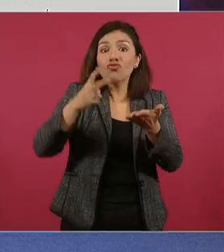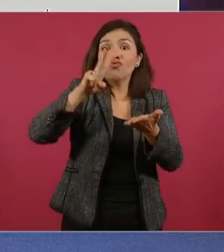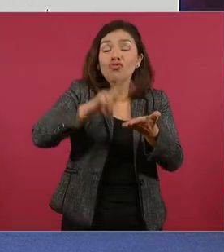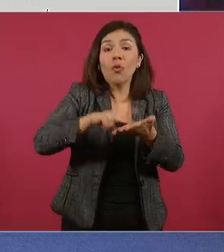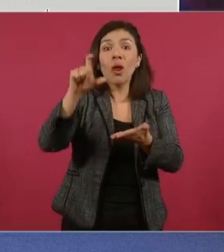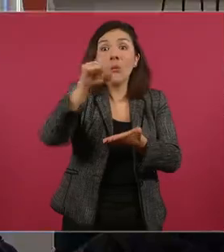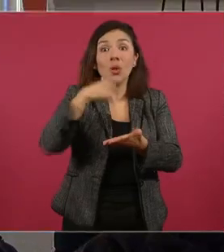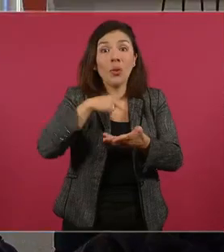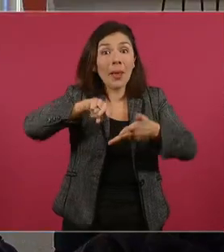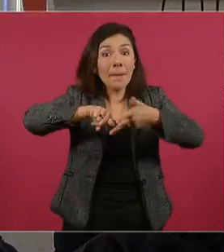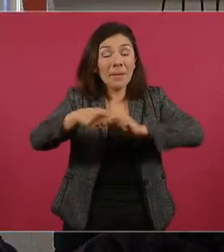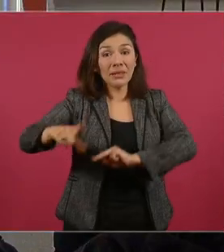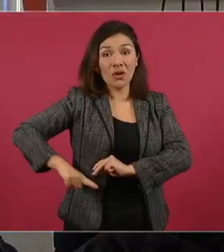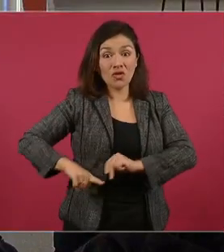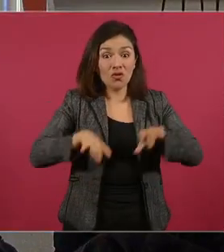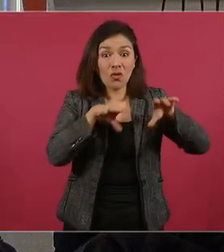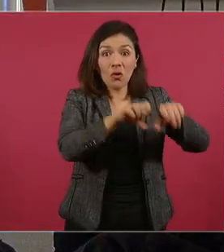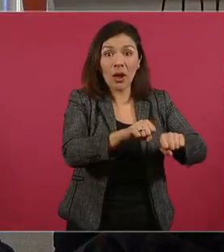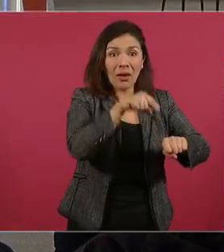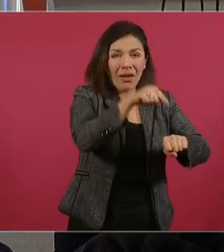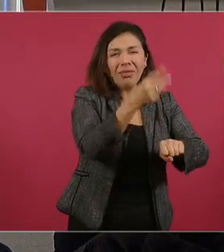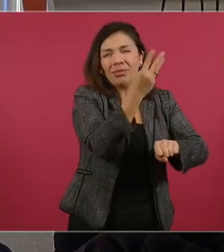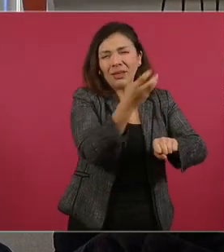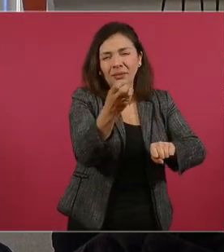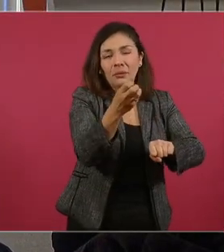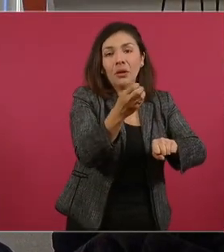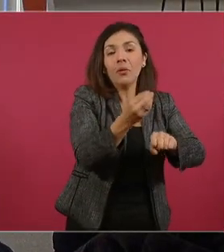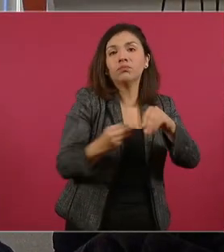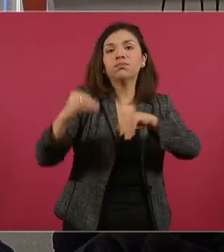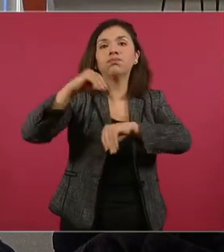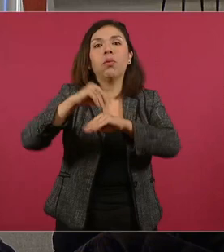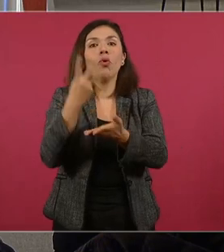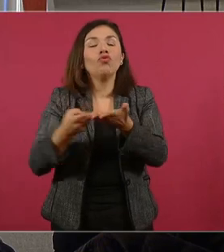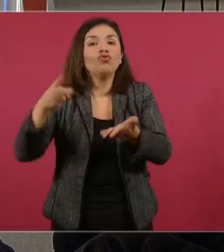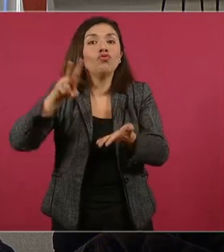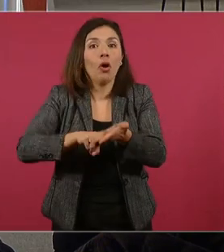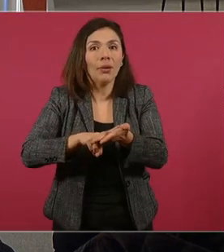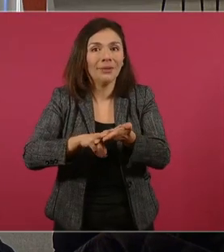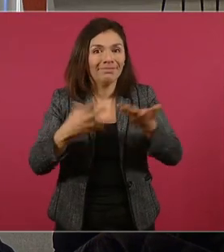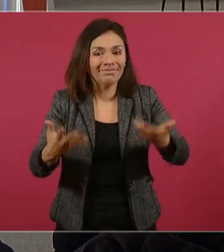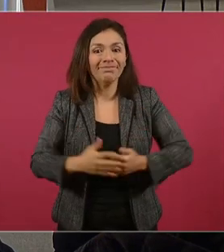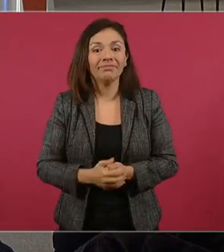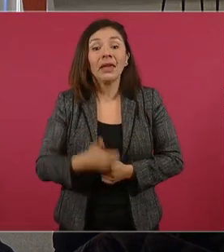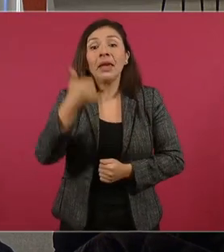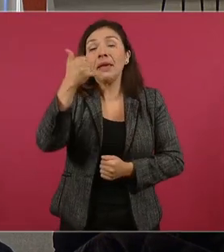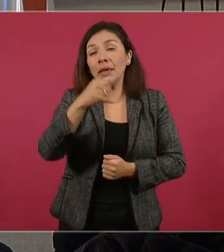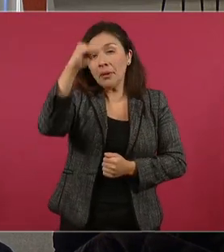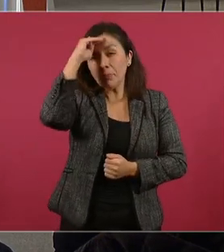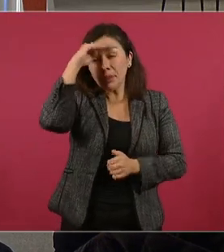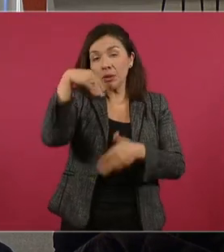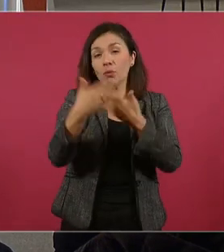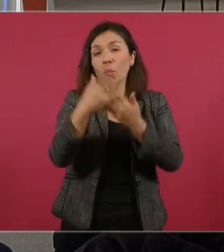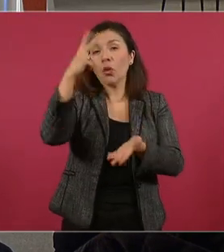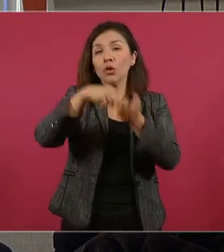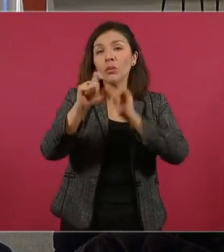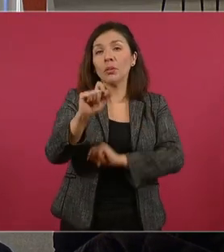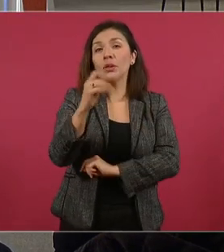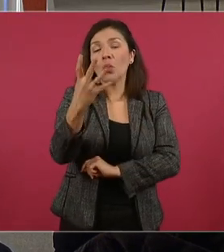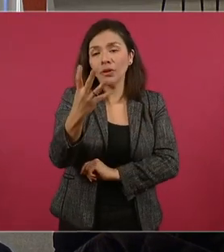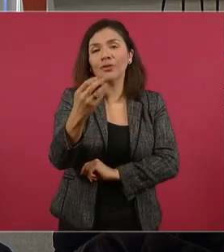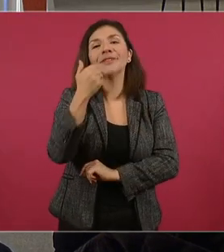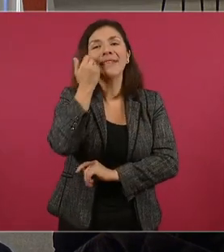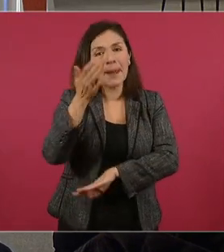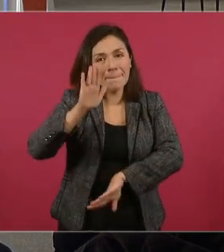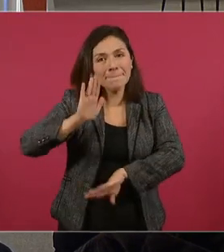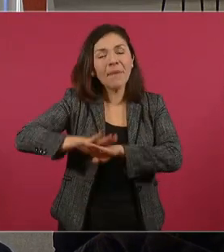tomamos cuando inició esta administración. Y de nueva cuenta, ¿qué esperamos en 2024?